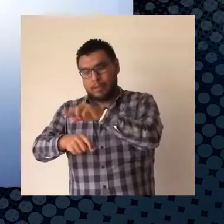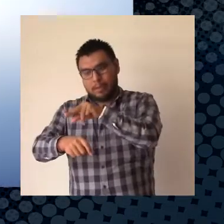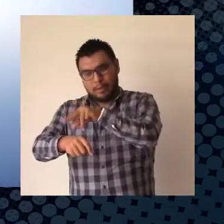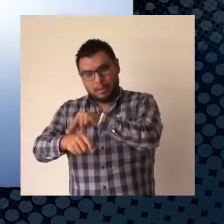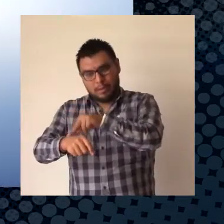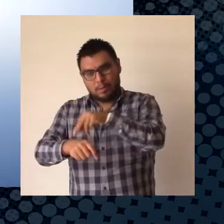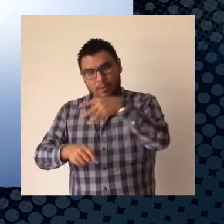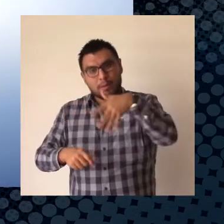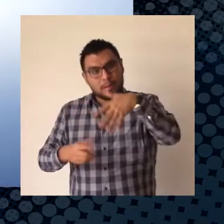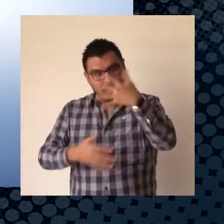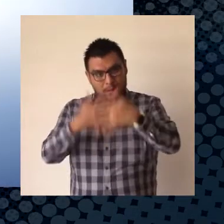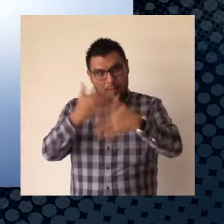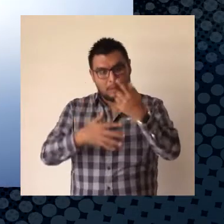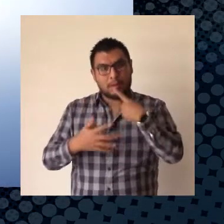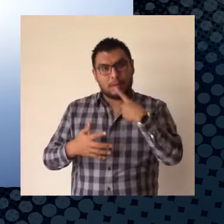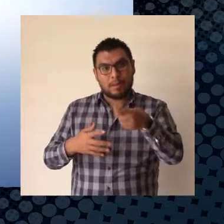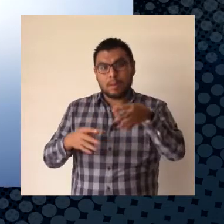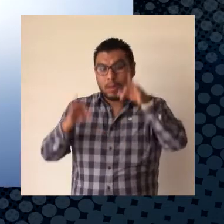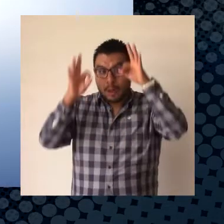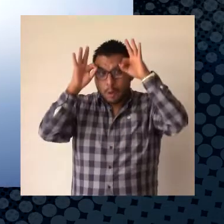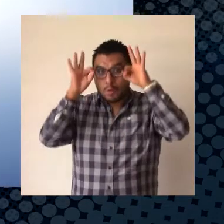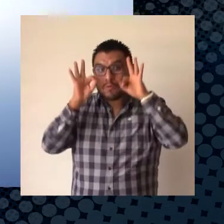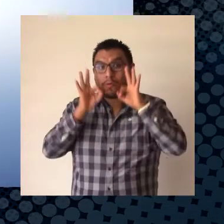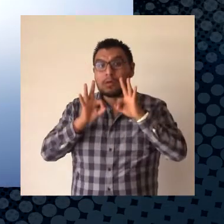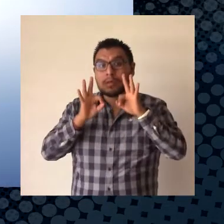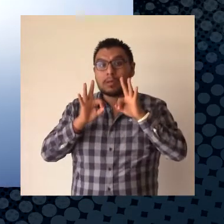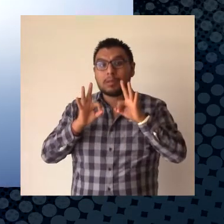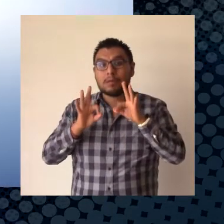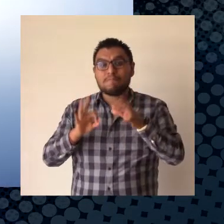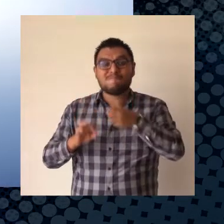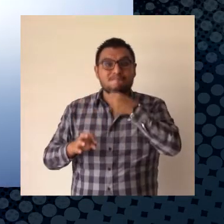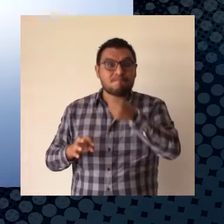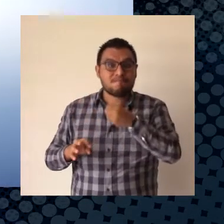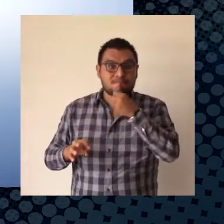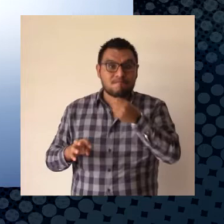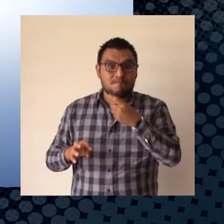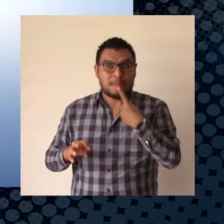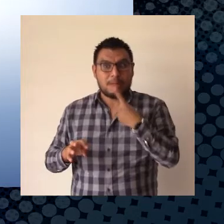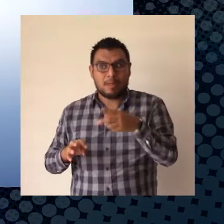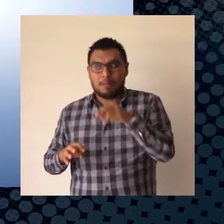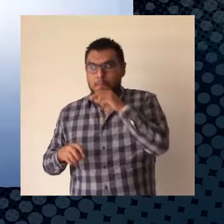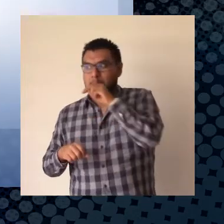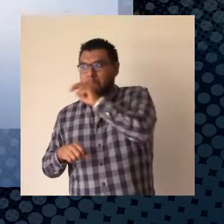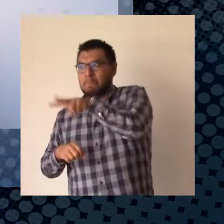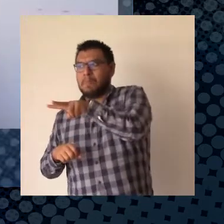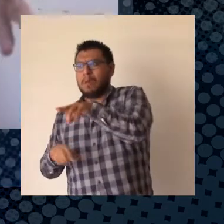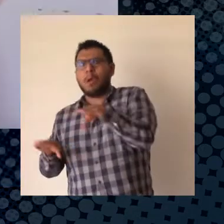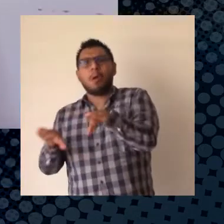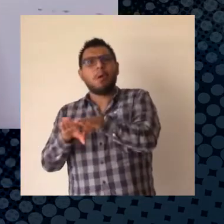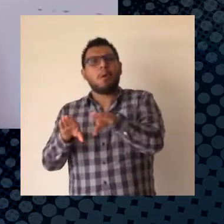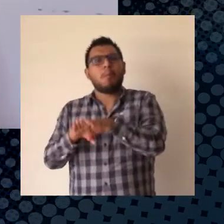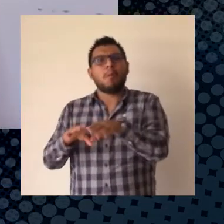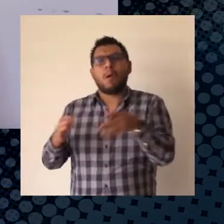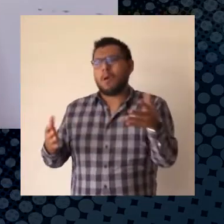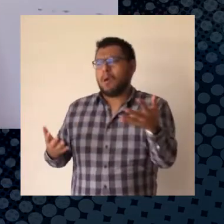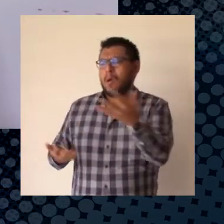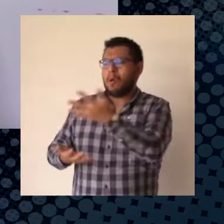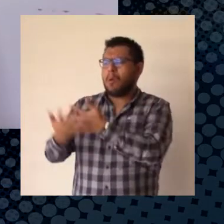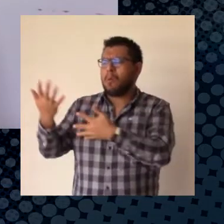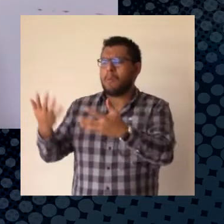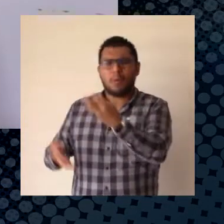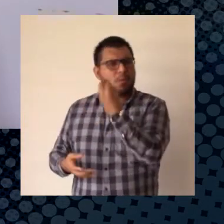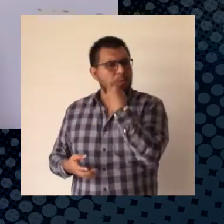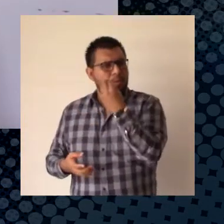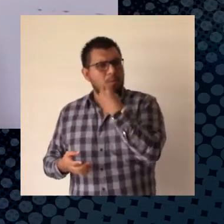y los fariseos y los escribas murmuraban, mira este, come con publicanos, come con